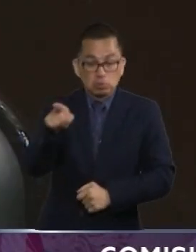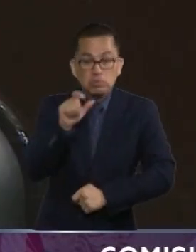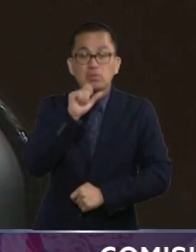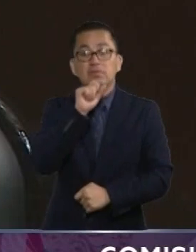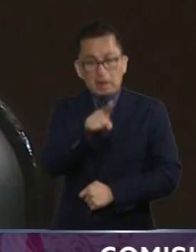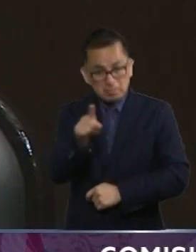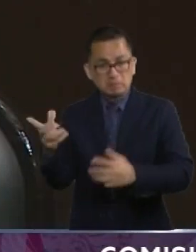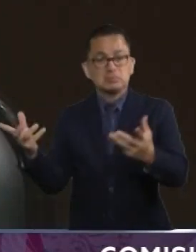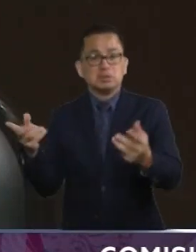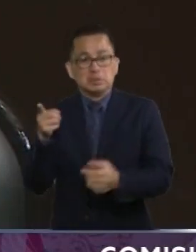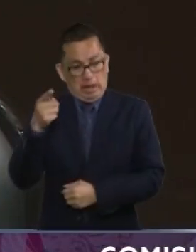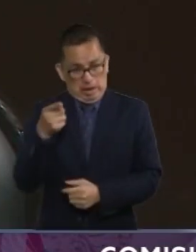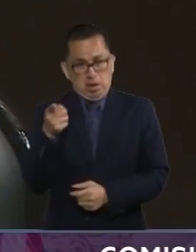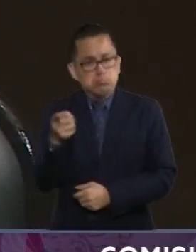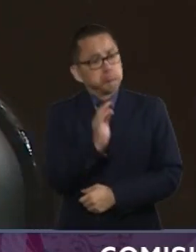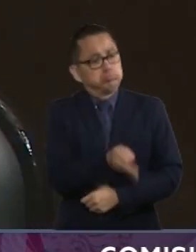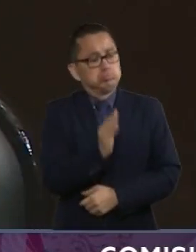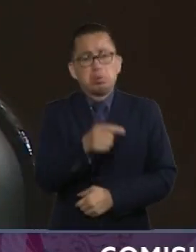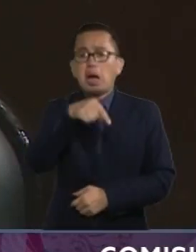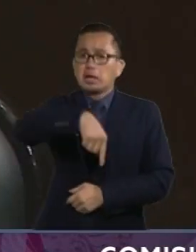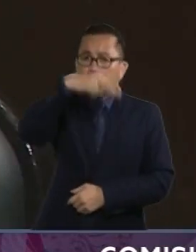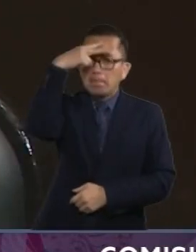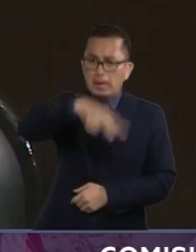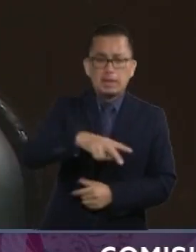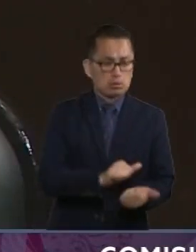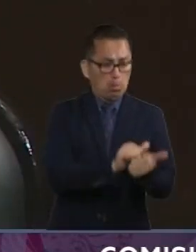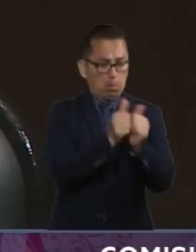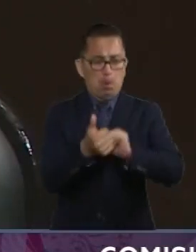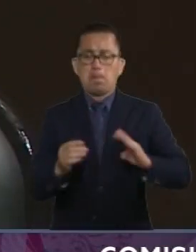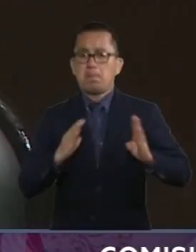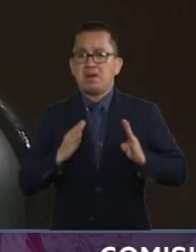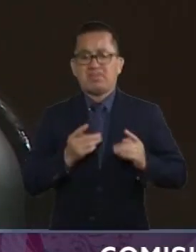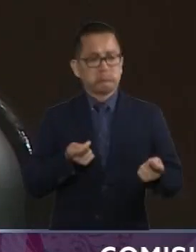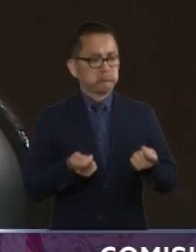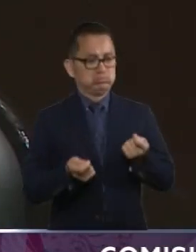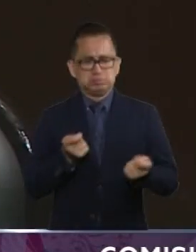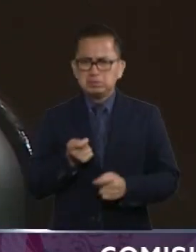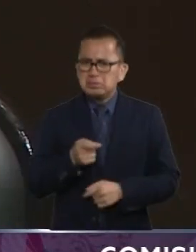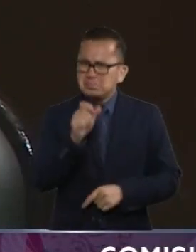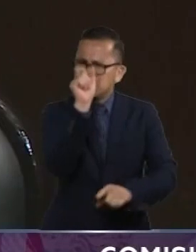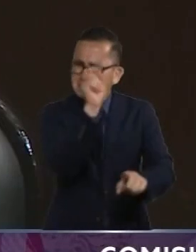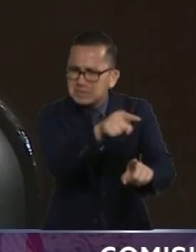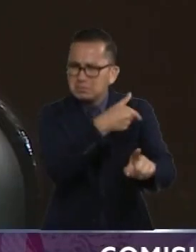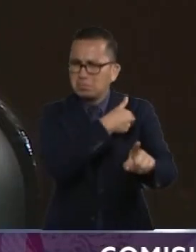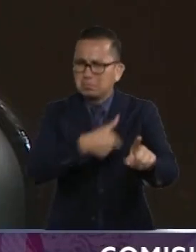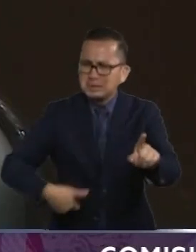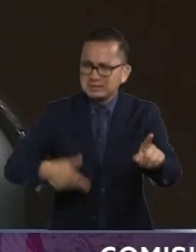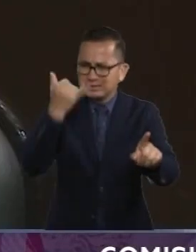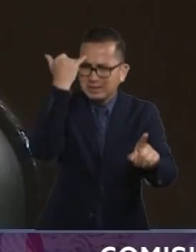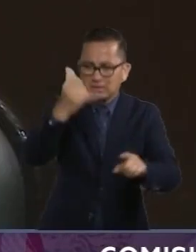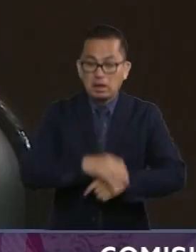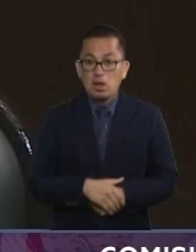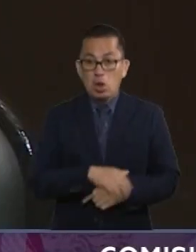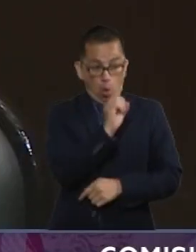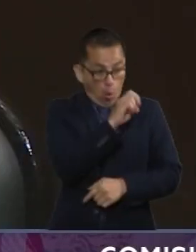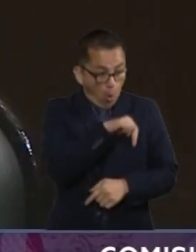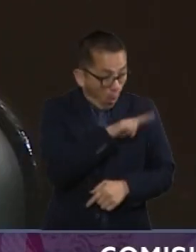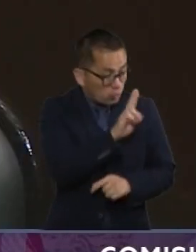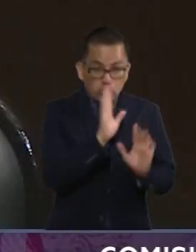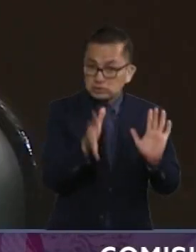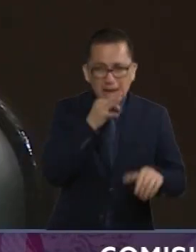la militarización del país promovida por el presidente de la República, a pesar de que la ONU ha instado a